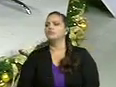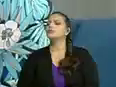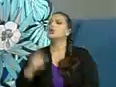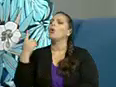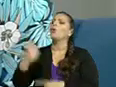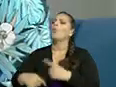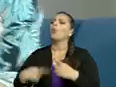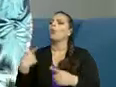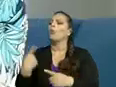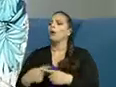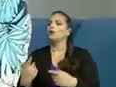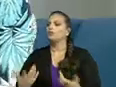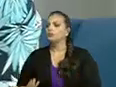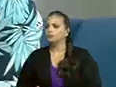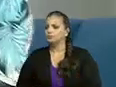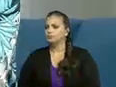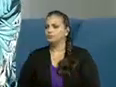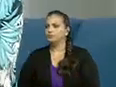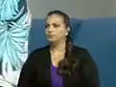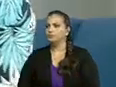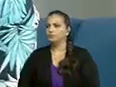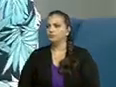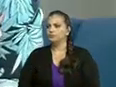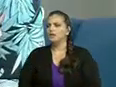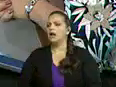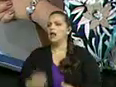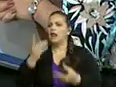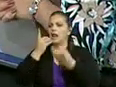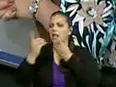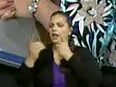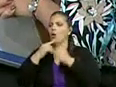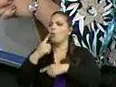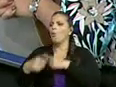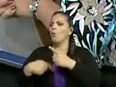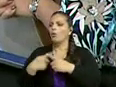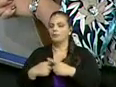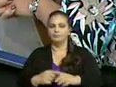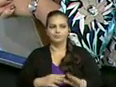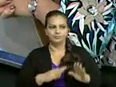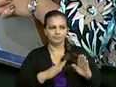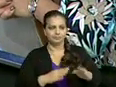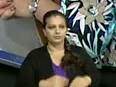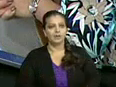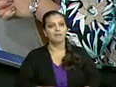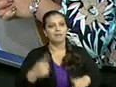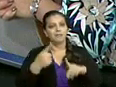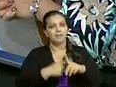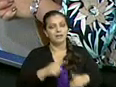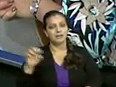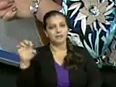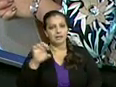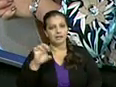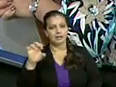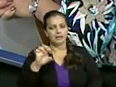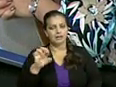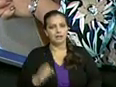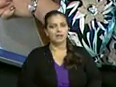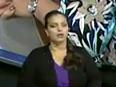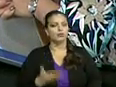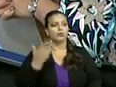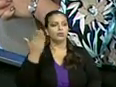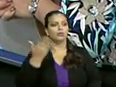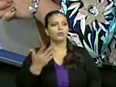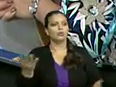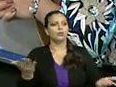la próxima reunión avanzar con esos diálogos en este año? La próxima reunión será justamente este mes de enero con las altas